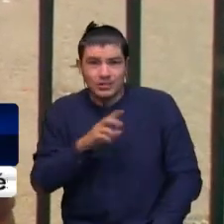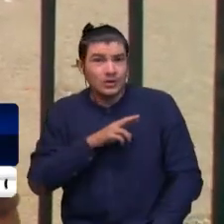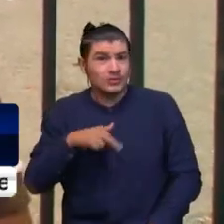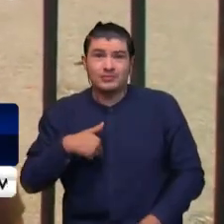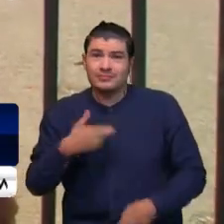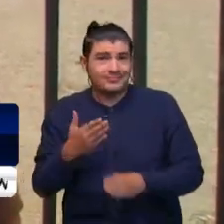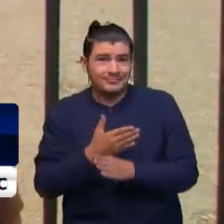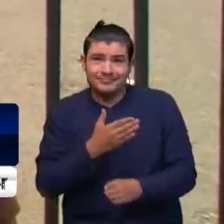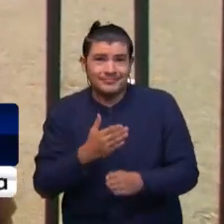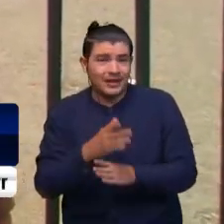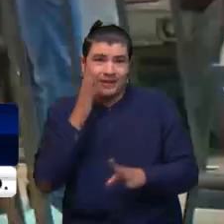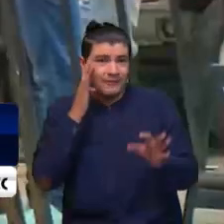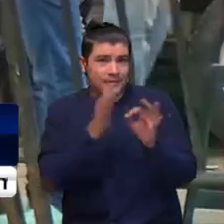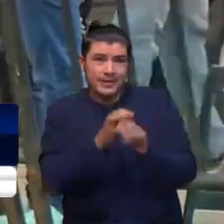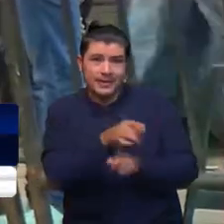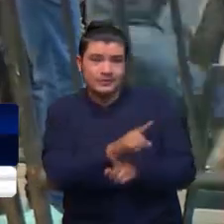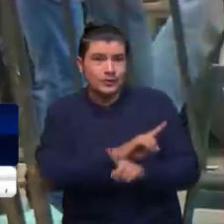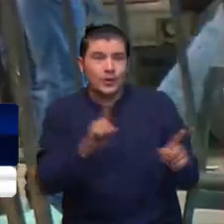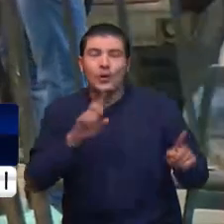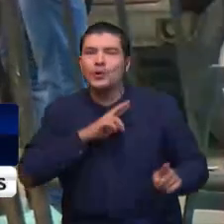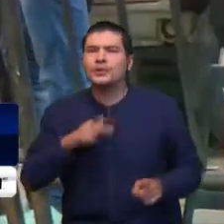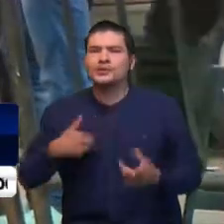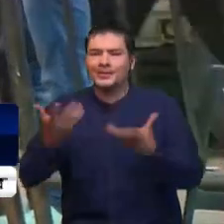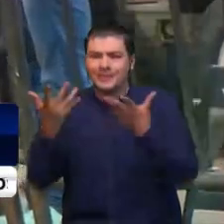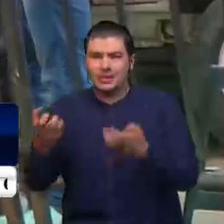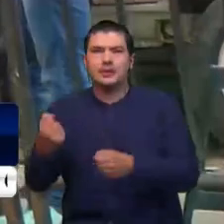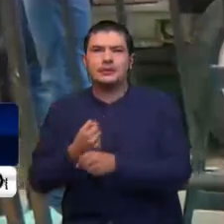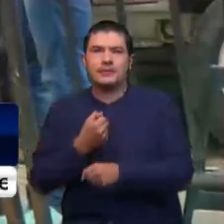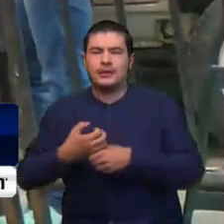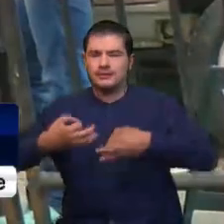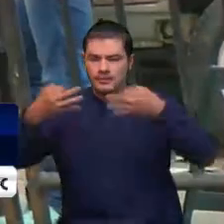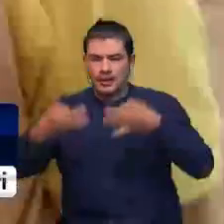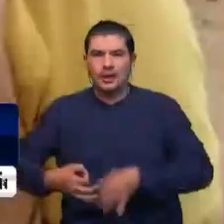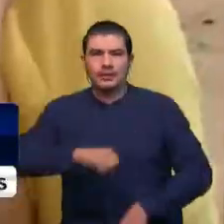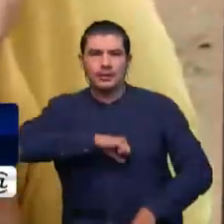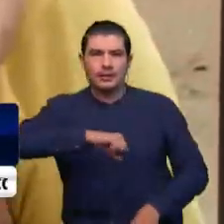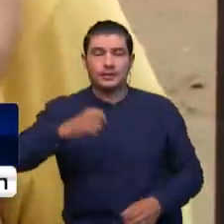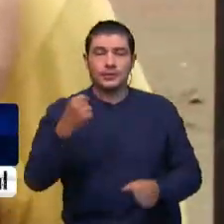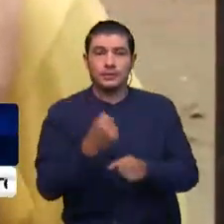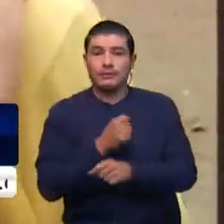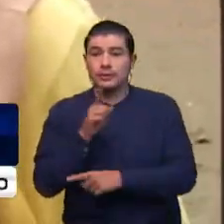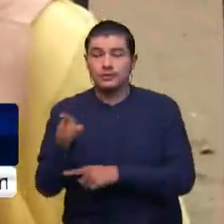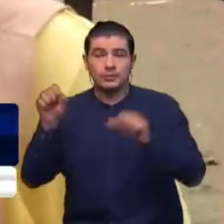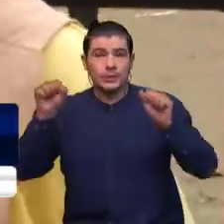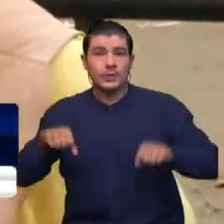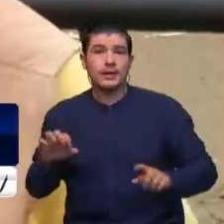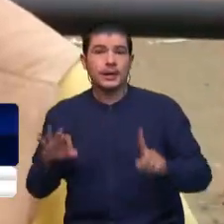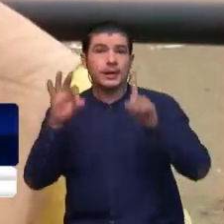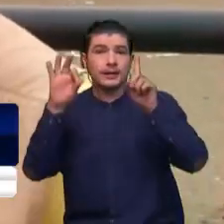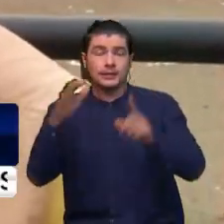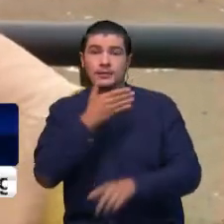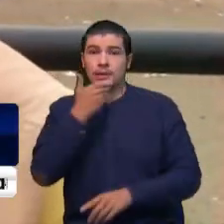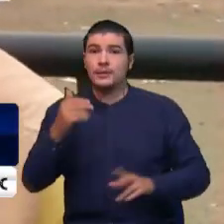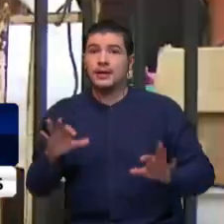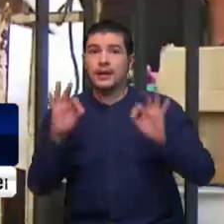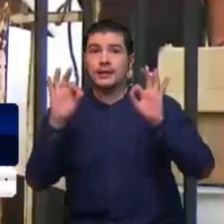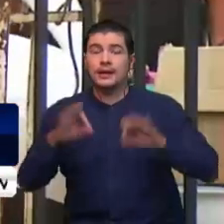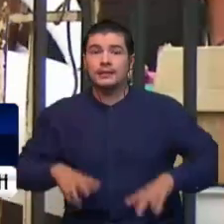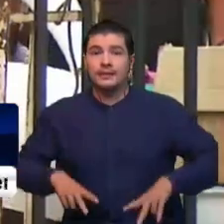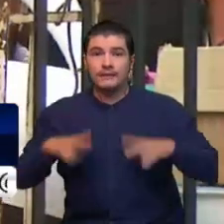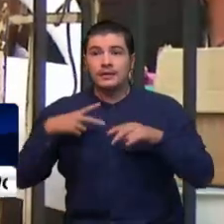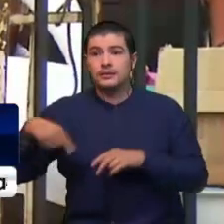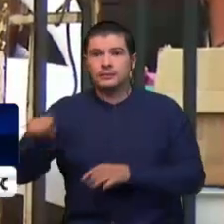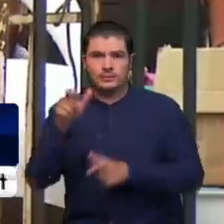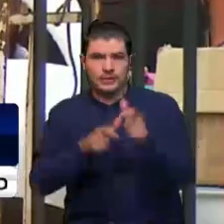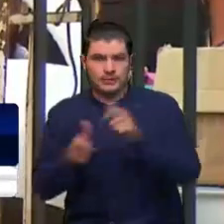entiende si no queremos es trabajar lo que se les respete el derecho fundamental al trabajo y así garantizar una mejor calidad de vida es el pedir de